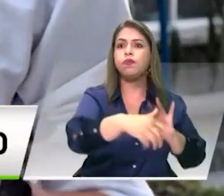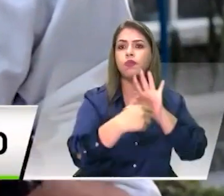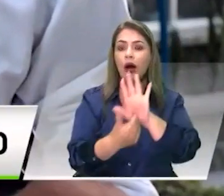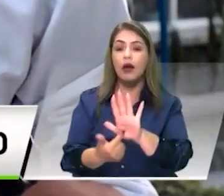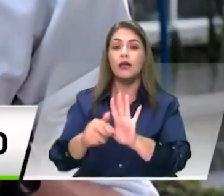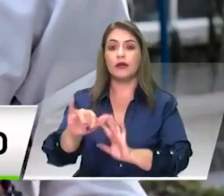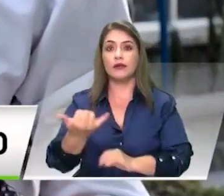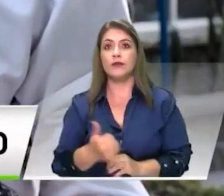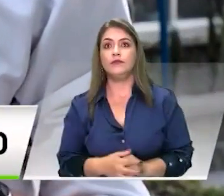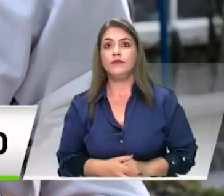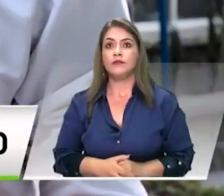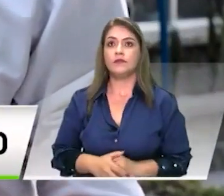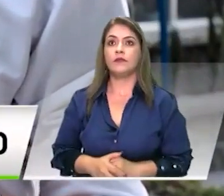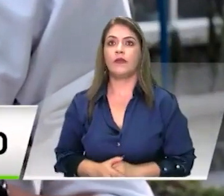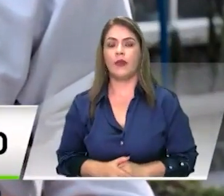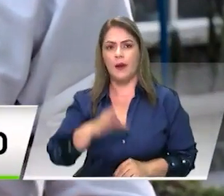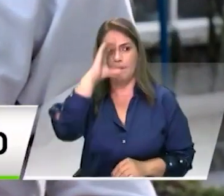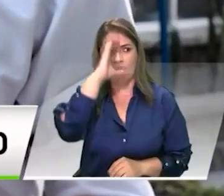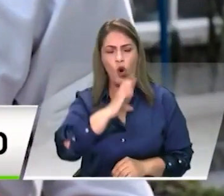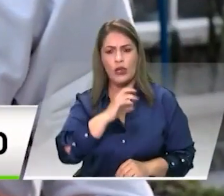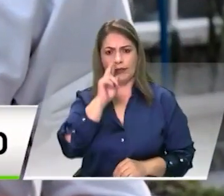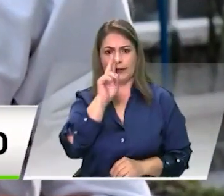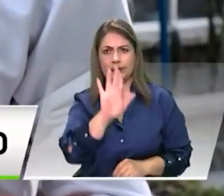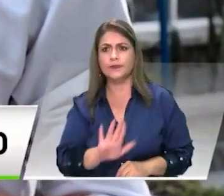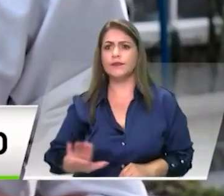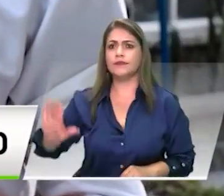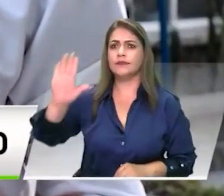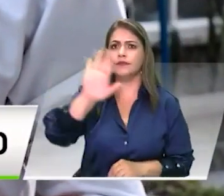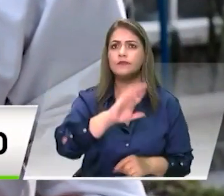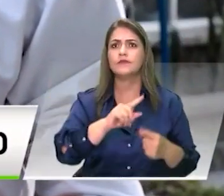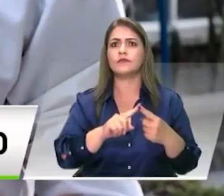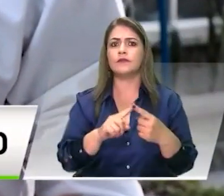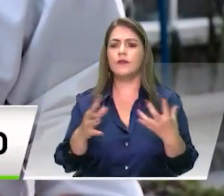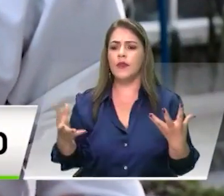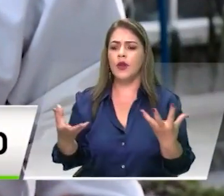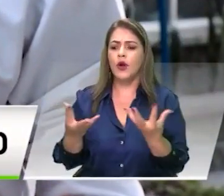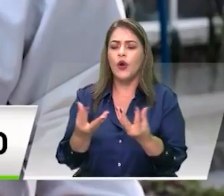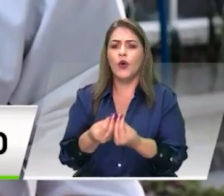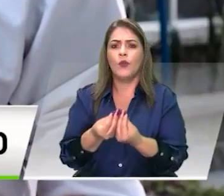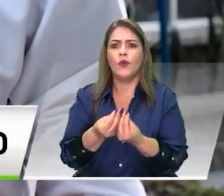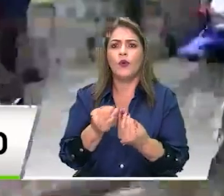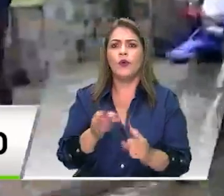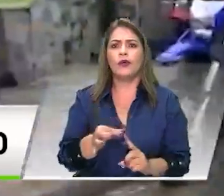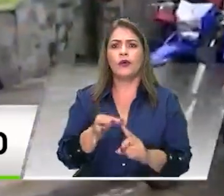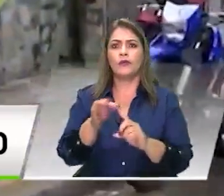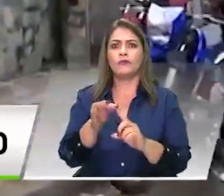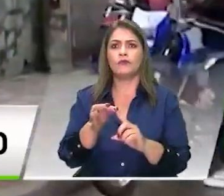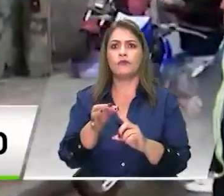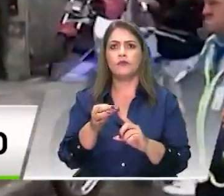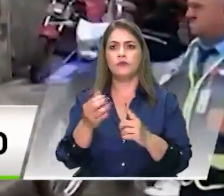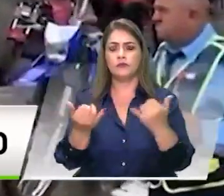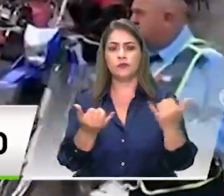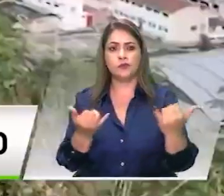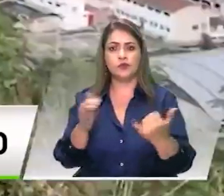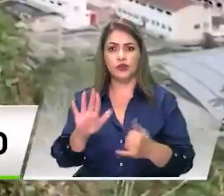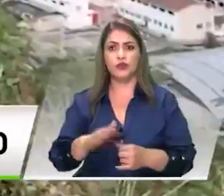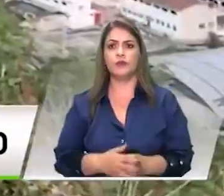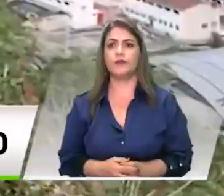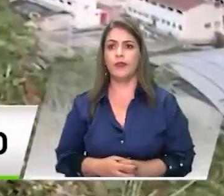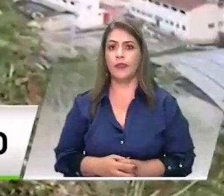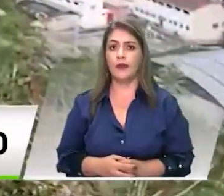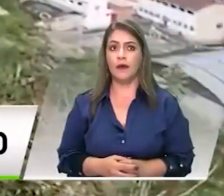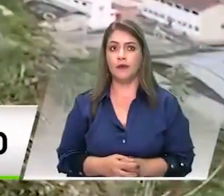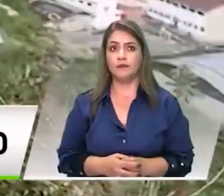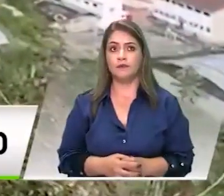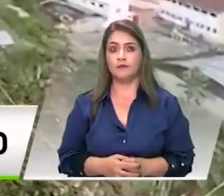Campaña a la Policía Nacional, que tiene presencia del Grupo de Operaciones Especiales en la cabecera municipal. Aún no se conocen las consecuencias